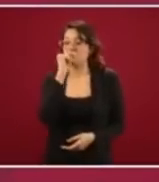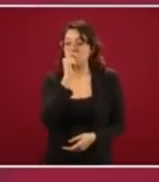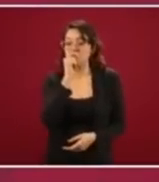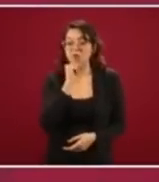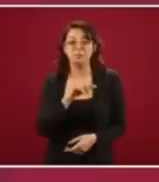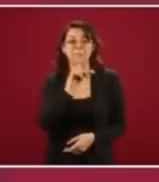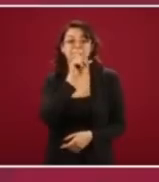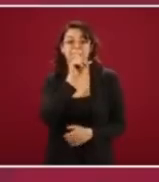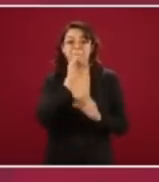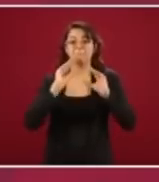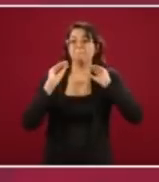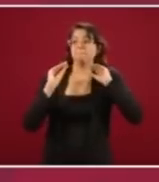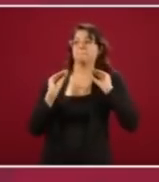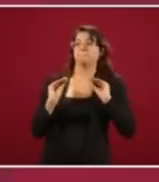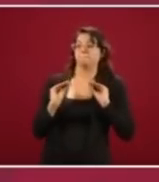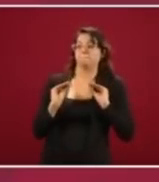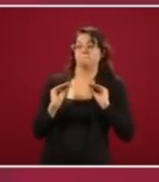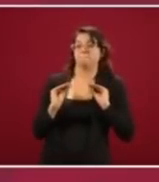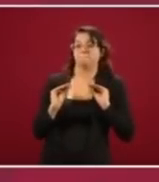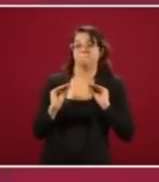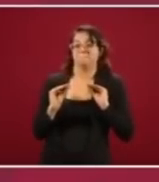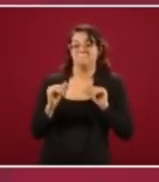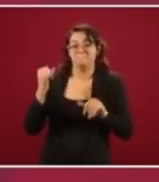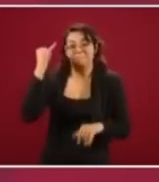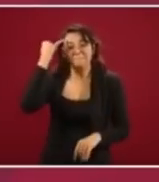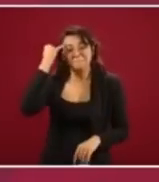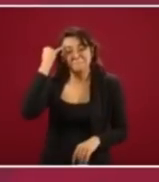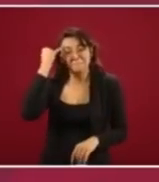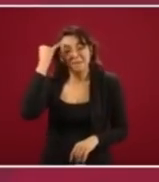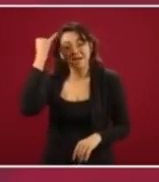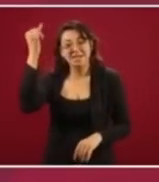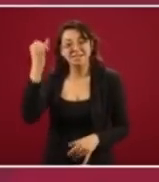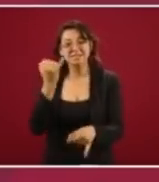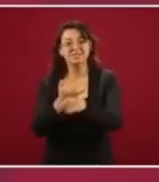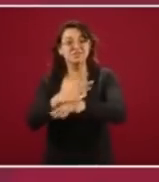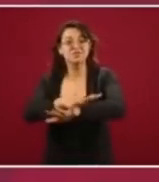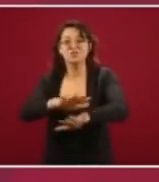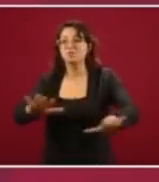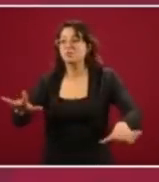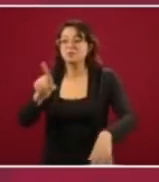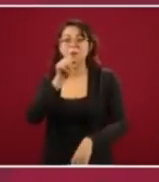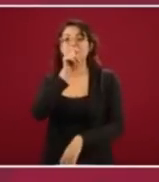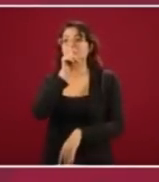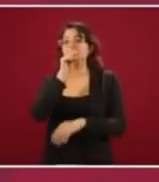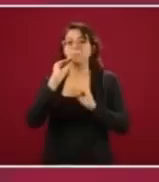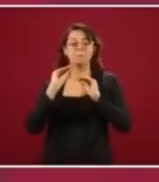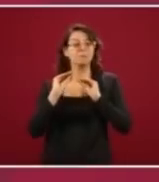comunicáramos, que no ejerciéramos nuestro derecho a informar,